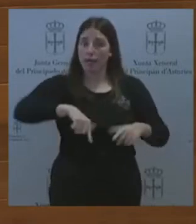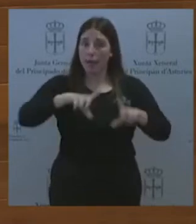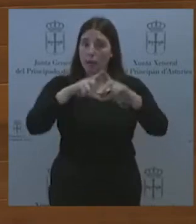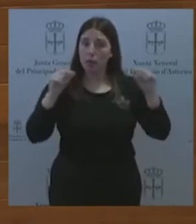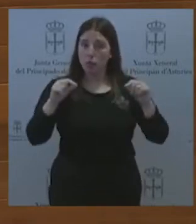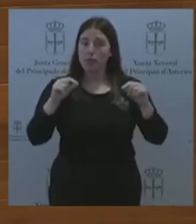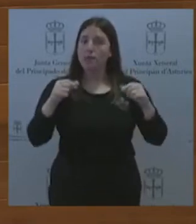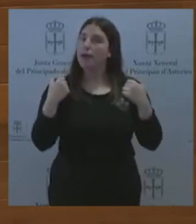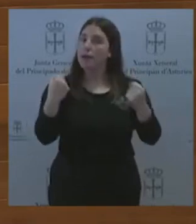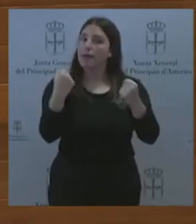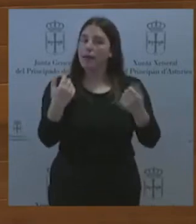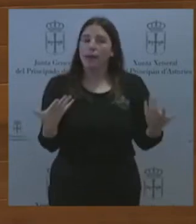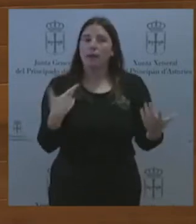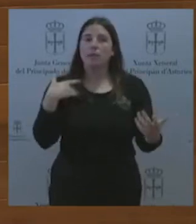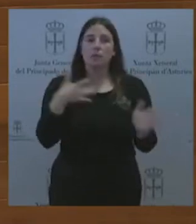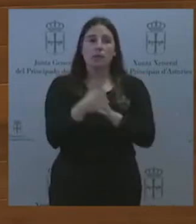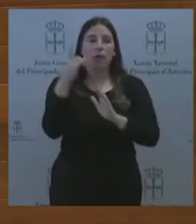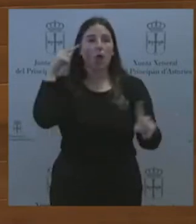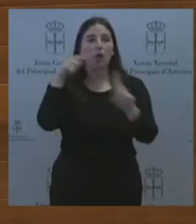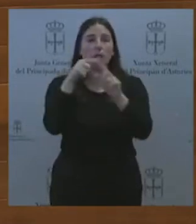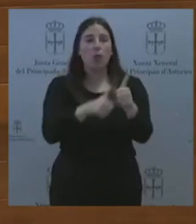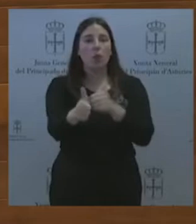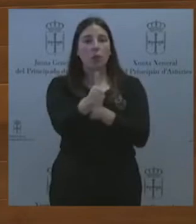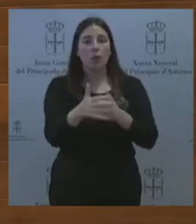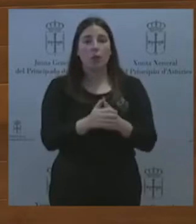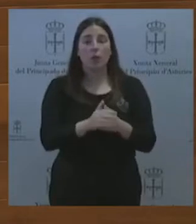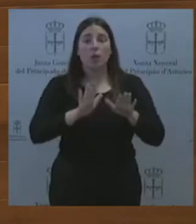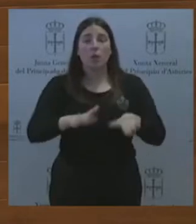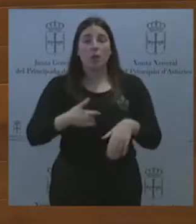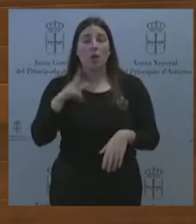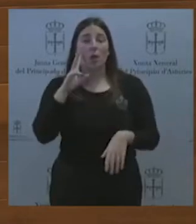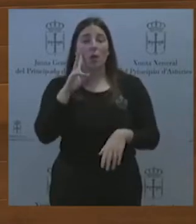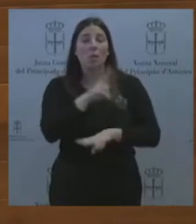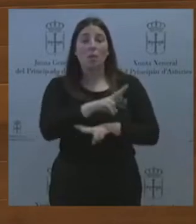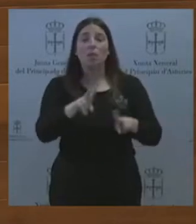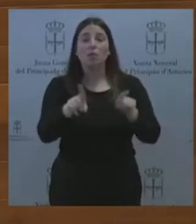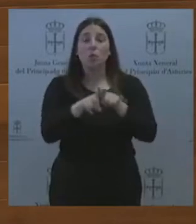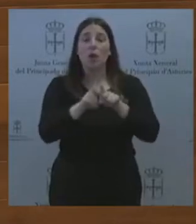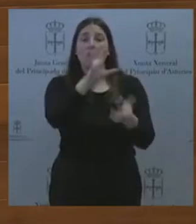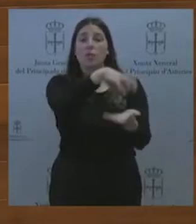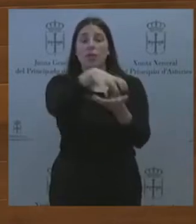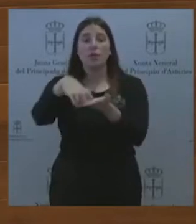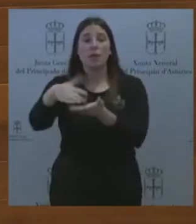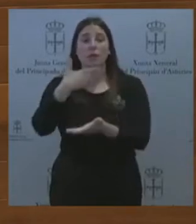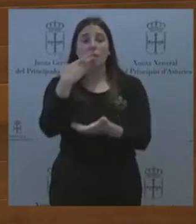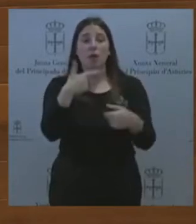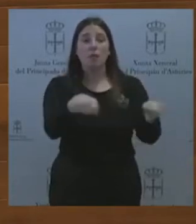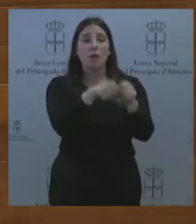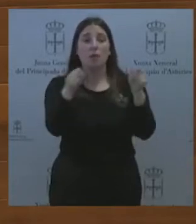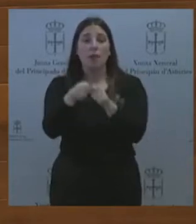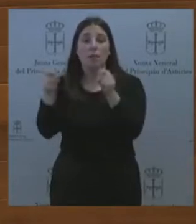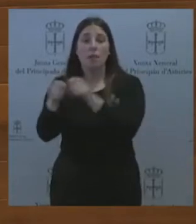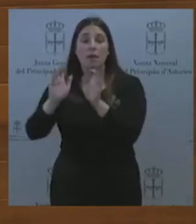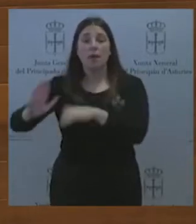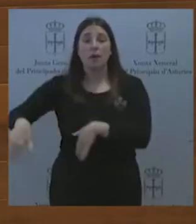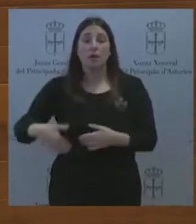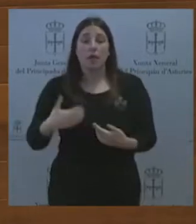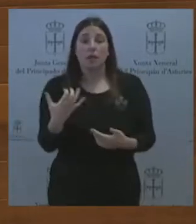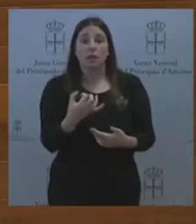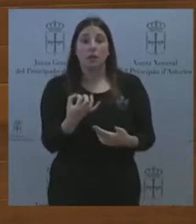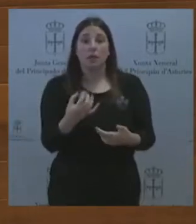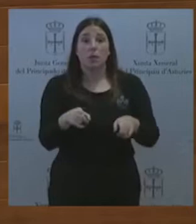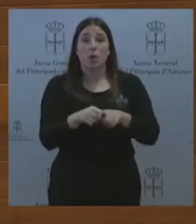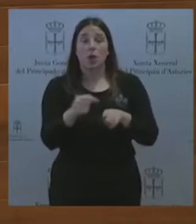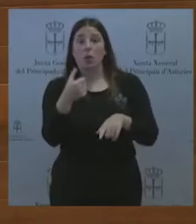prioritario, pero solo vemos el desmantelamiento de las centrales térmicas que nos deja a merced de la especulación. Desde Vox somos